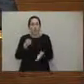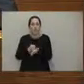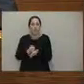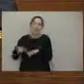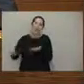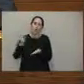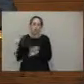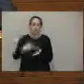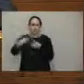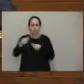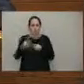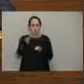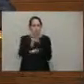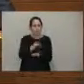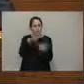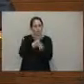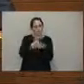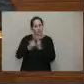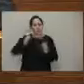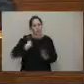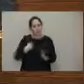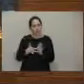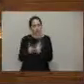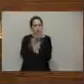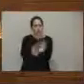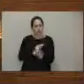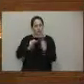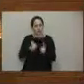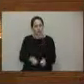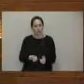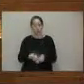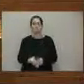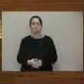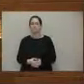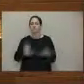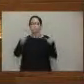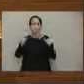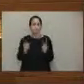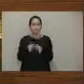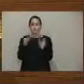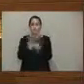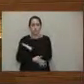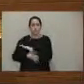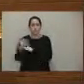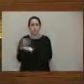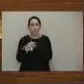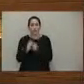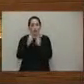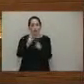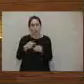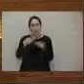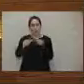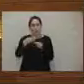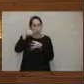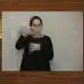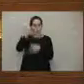otro documento donde se dé la misma explicación que se le dio al inicio. Se trata, en definitiva, de proporcionar un documento en